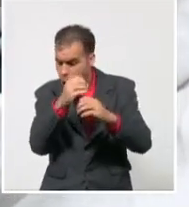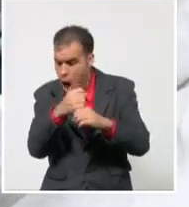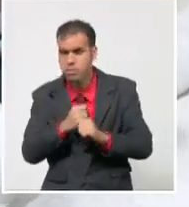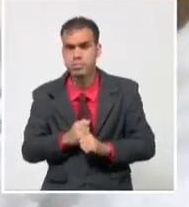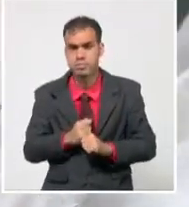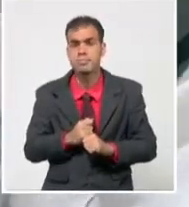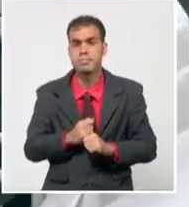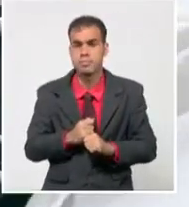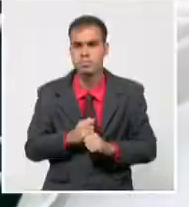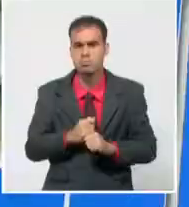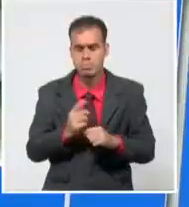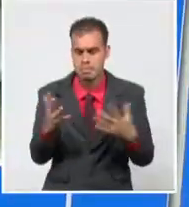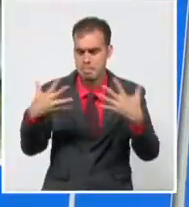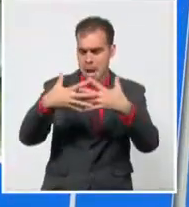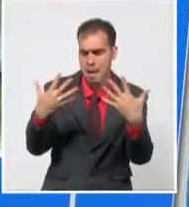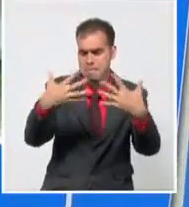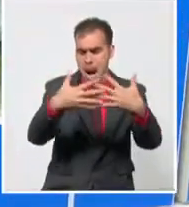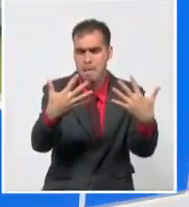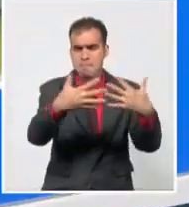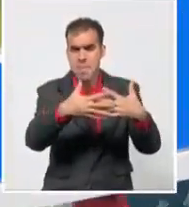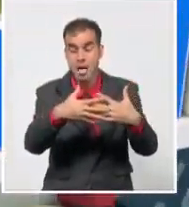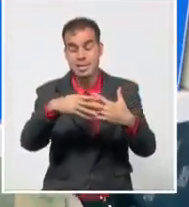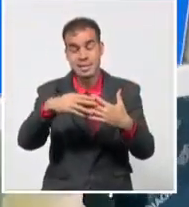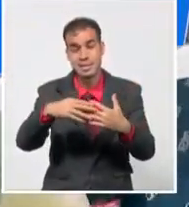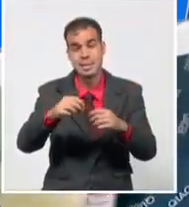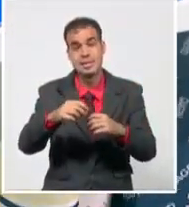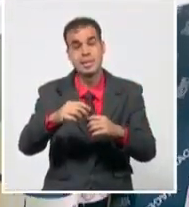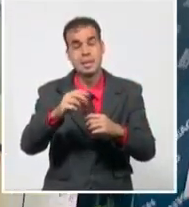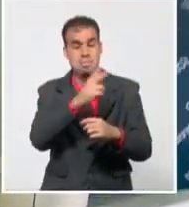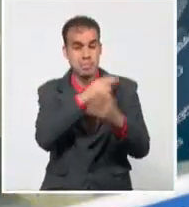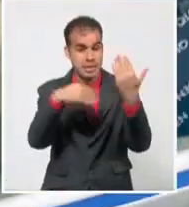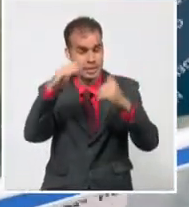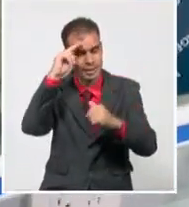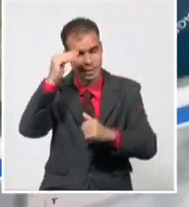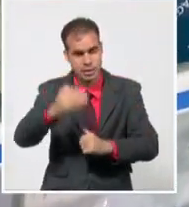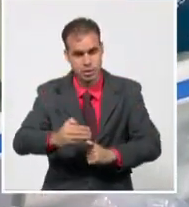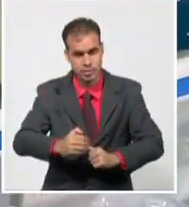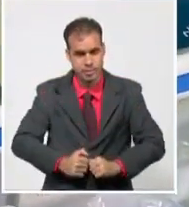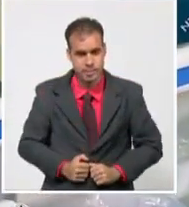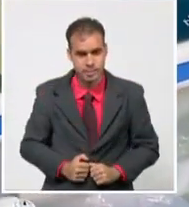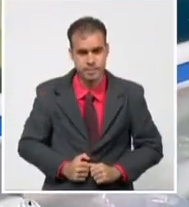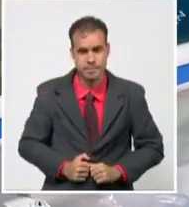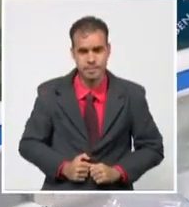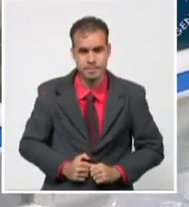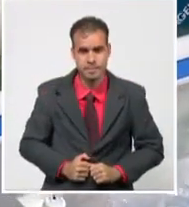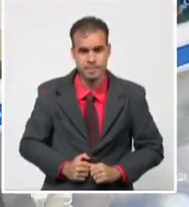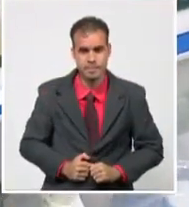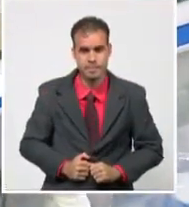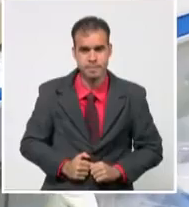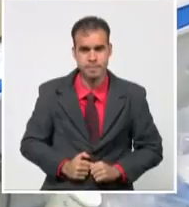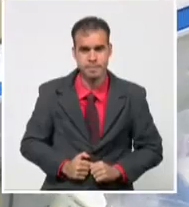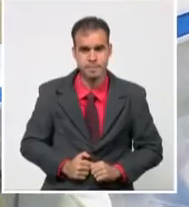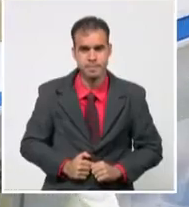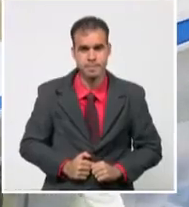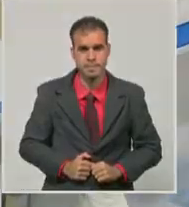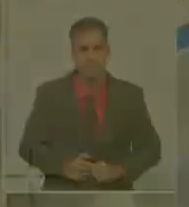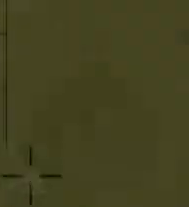amplia interacción con el sistema de la salud pública. Talía González, Sistema Informativo de la Televisión Cubana.